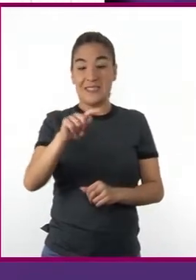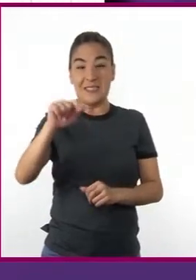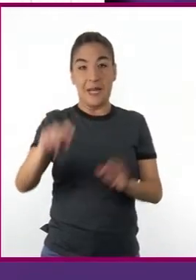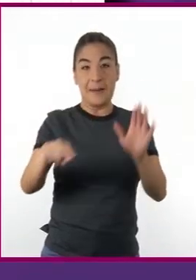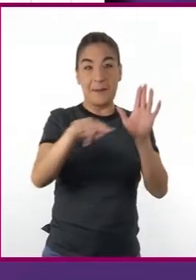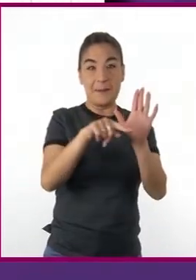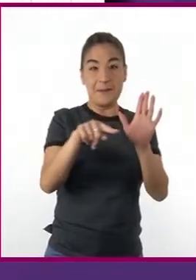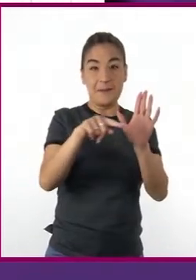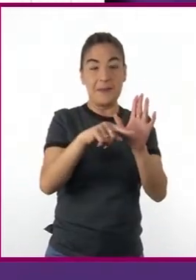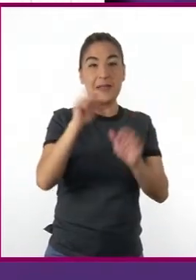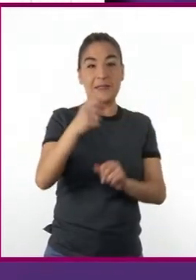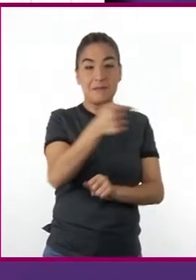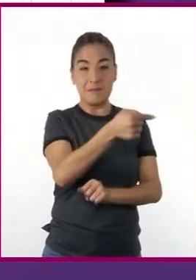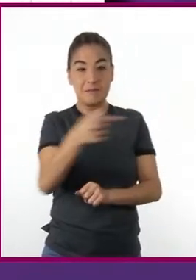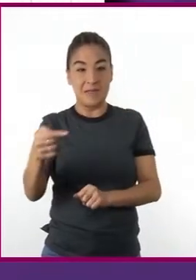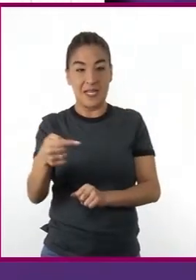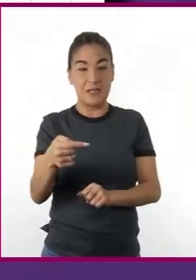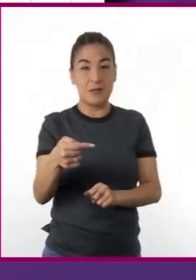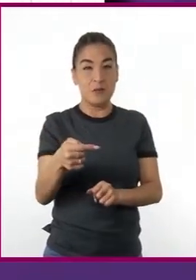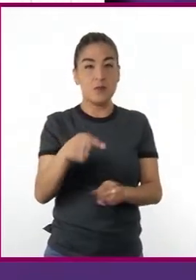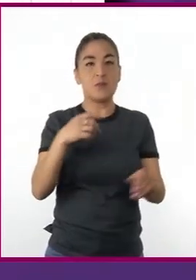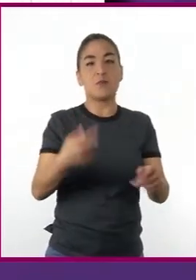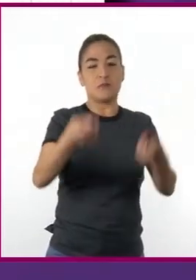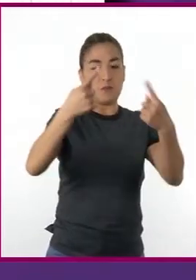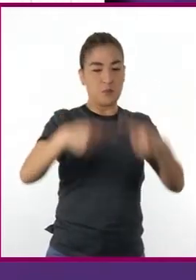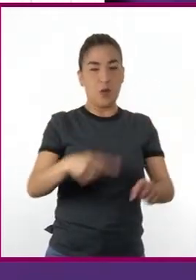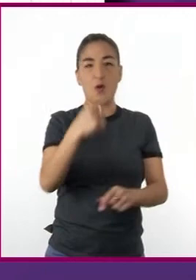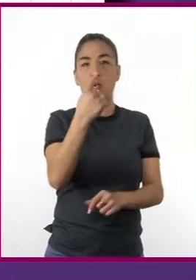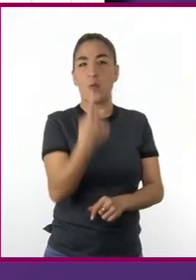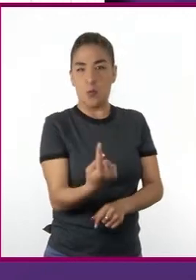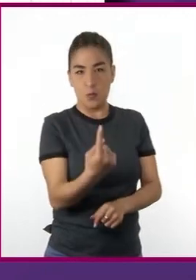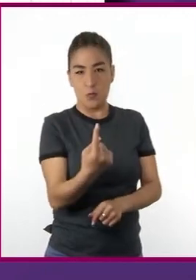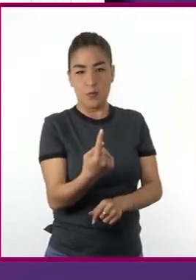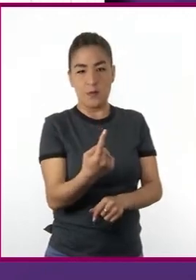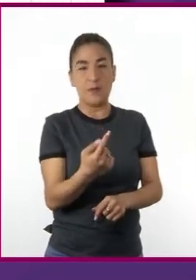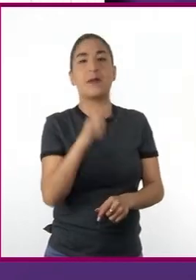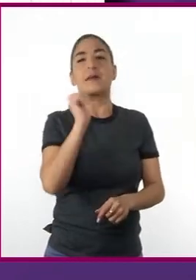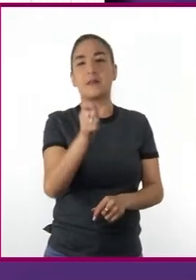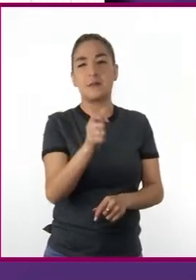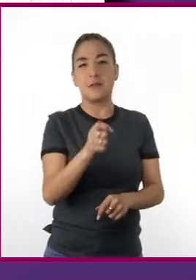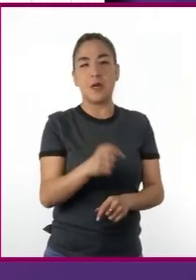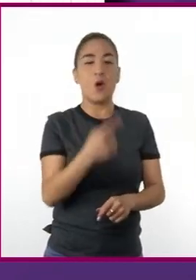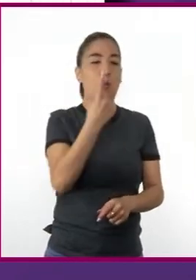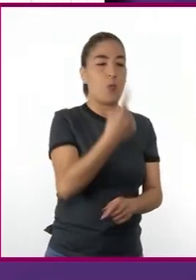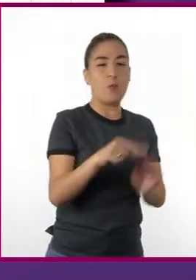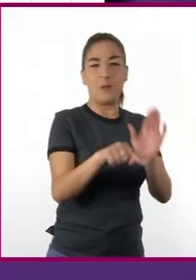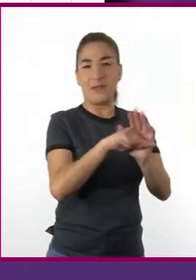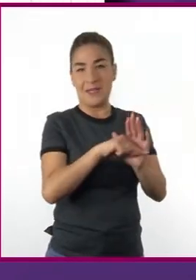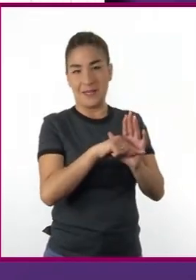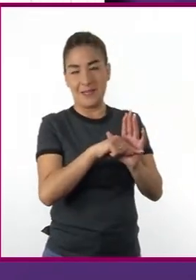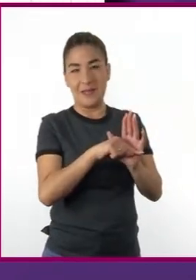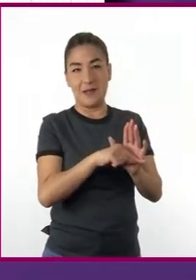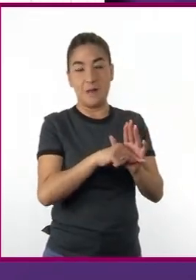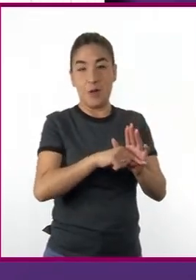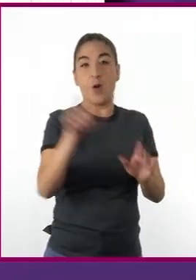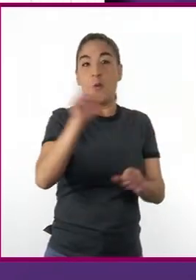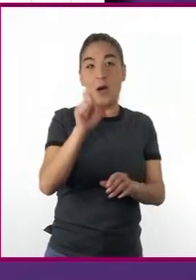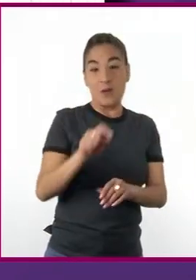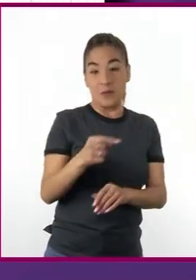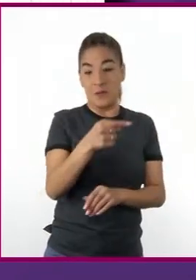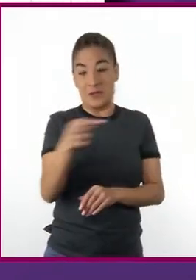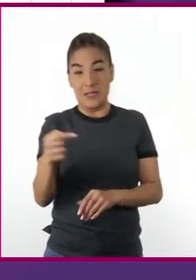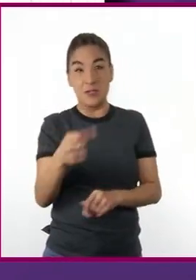se desplaza hacia abajo en el plano cartesiano, posicionándose en 1 negativo. Y al restarle 2,